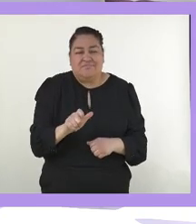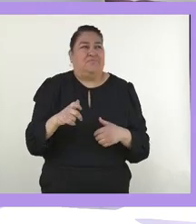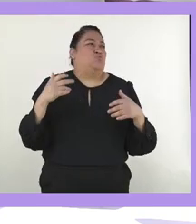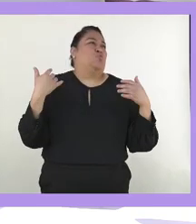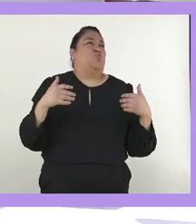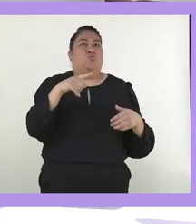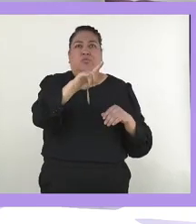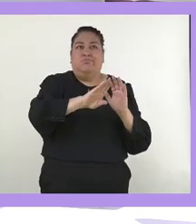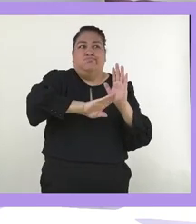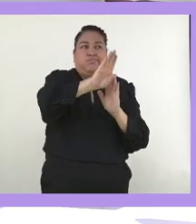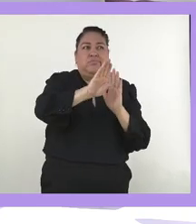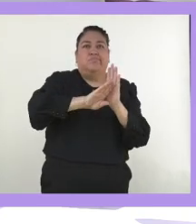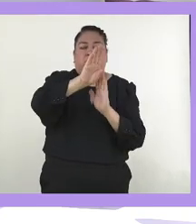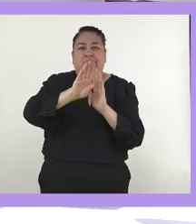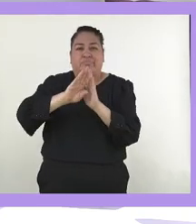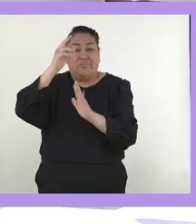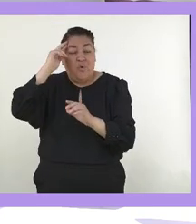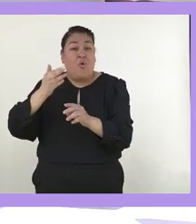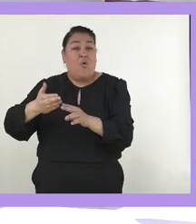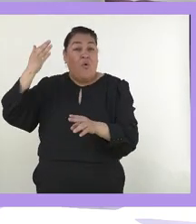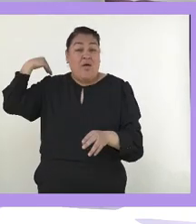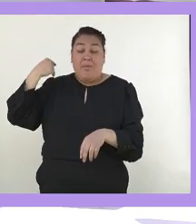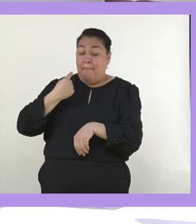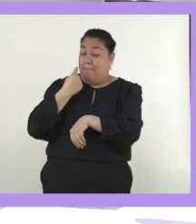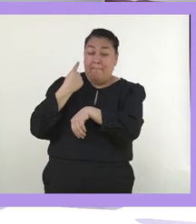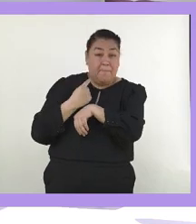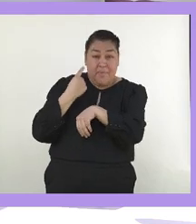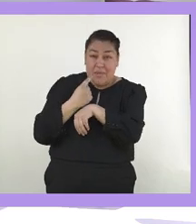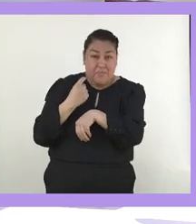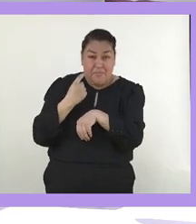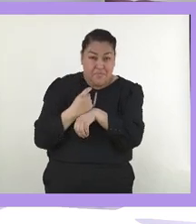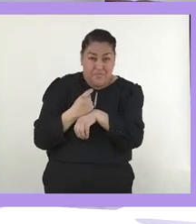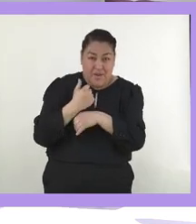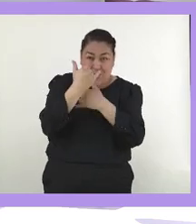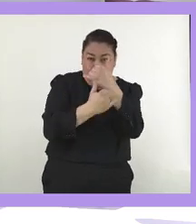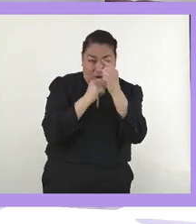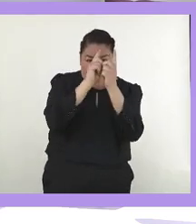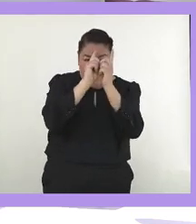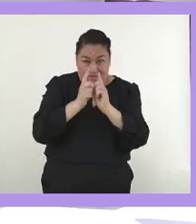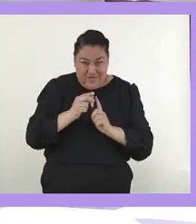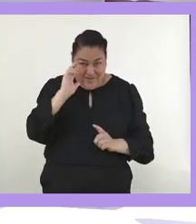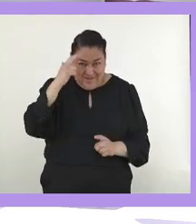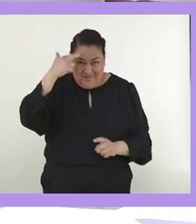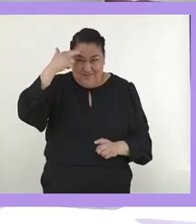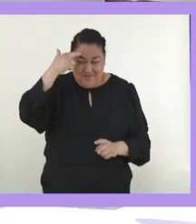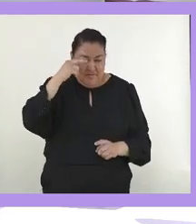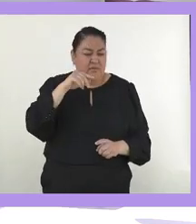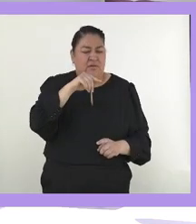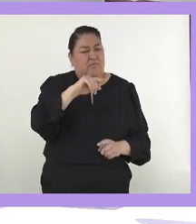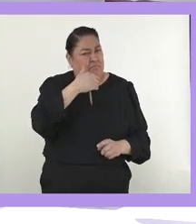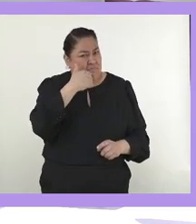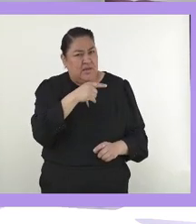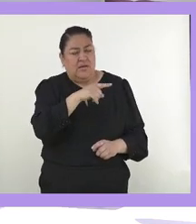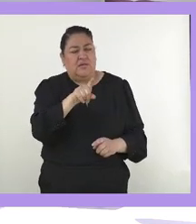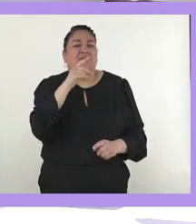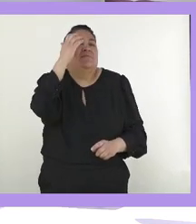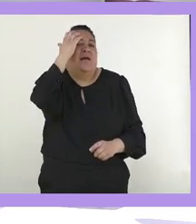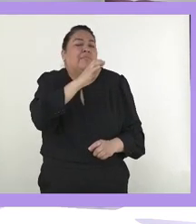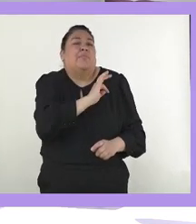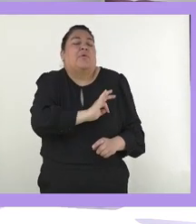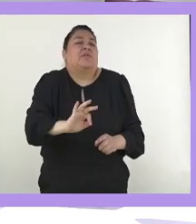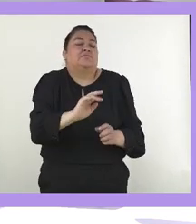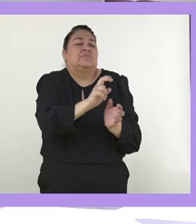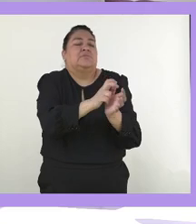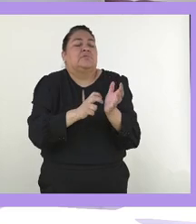expectativas desde la primera temporada no quiere decir que todo esté bien se tiene que también seguir este